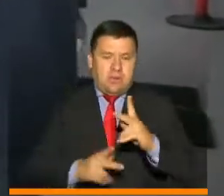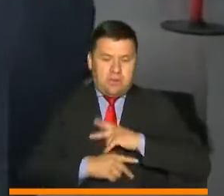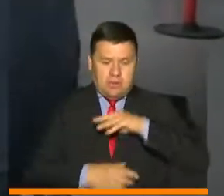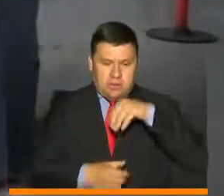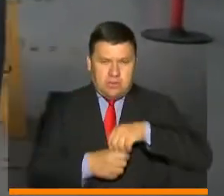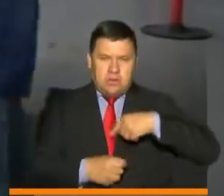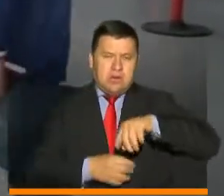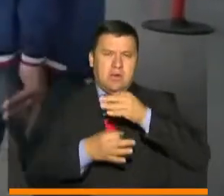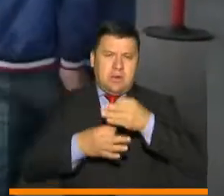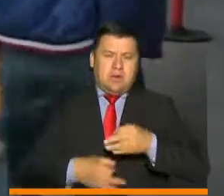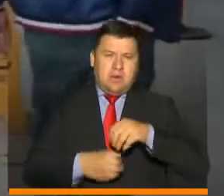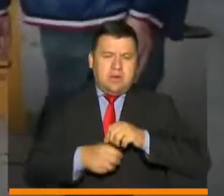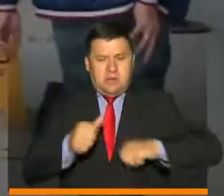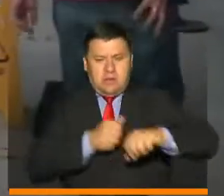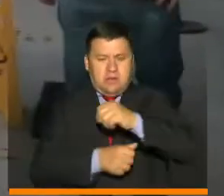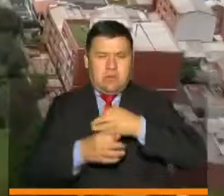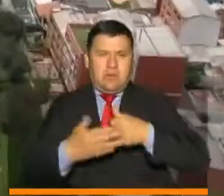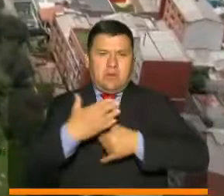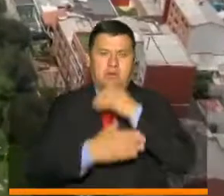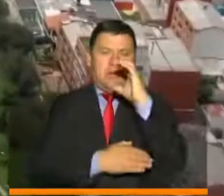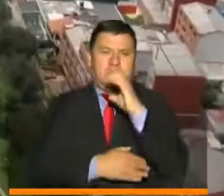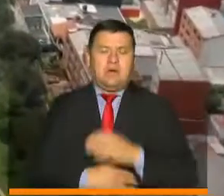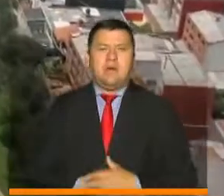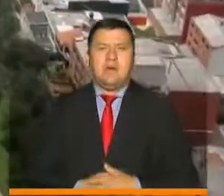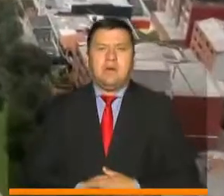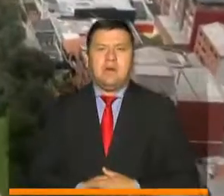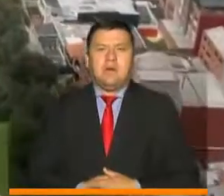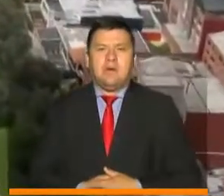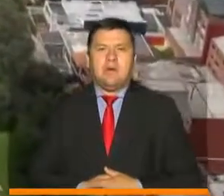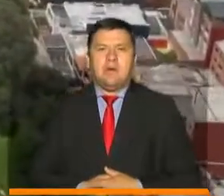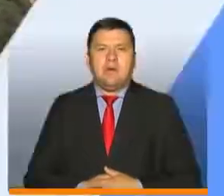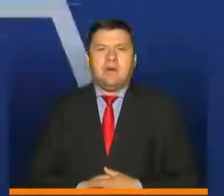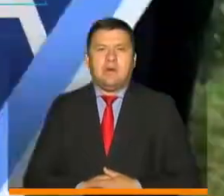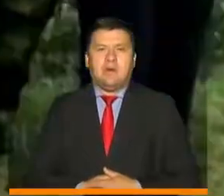nuestro con seguridad y reactivar al país.